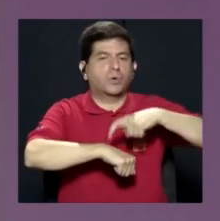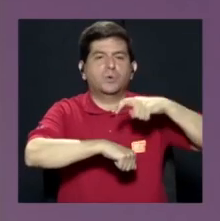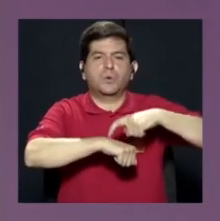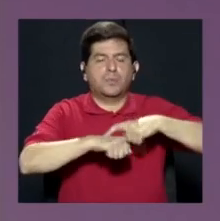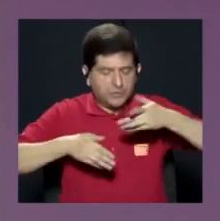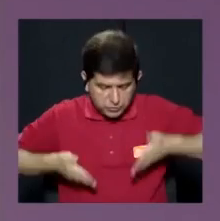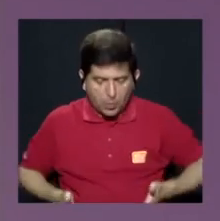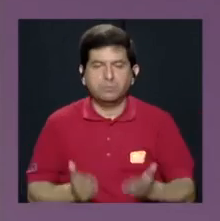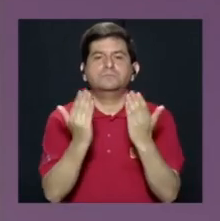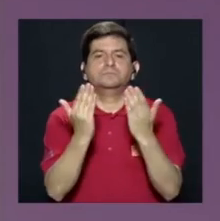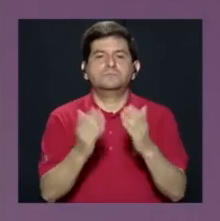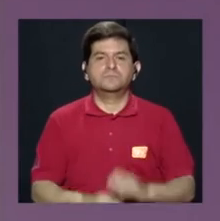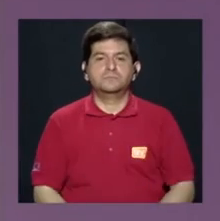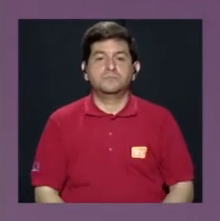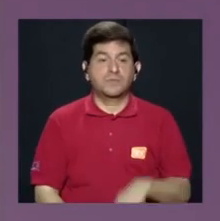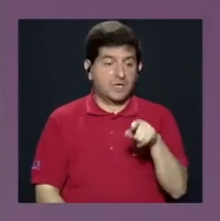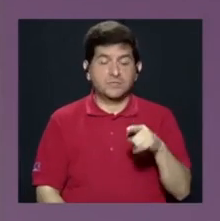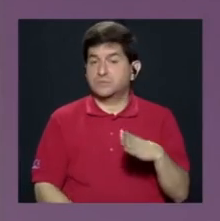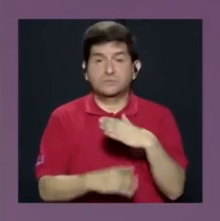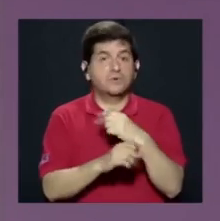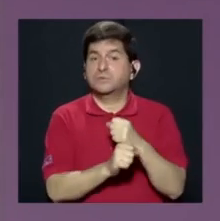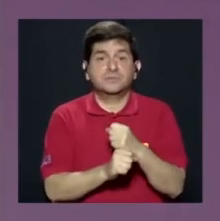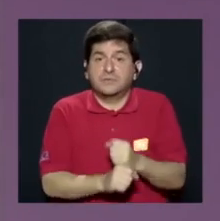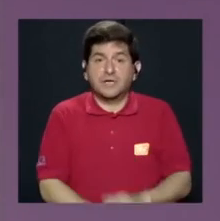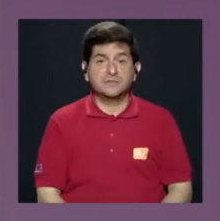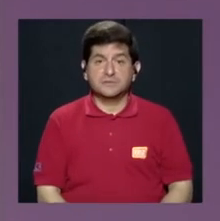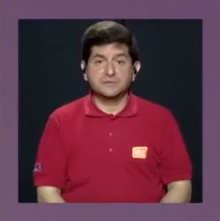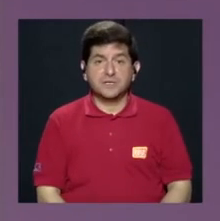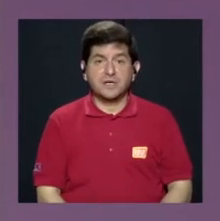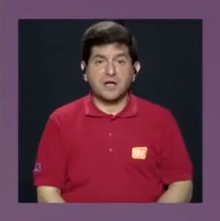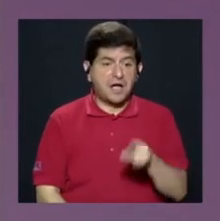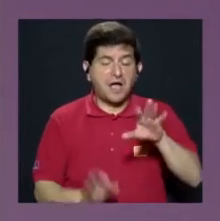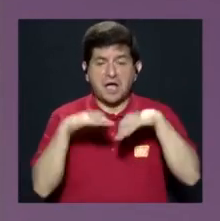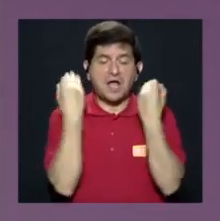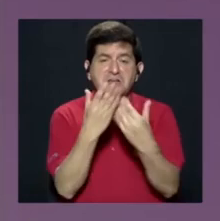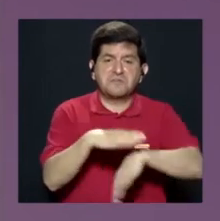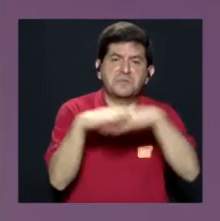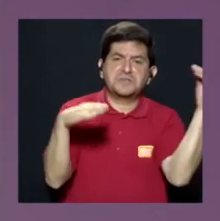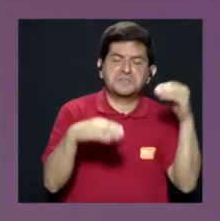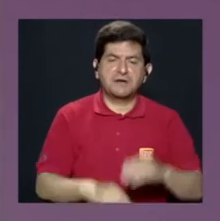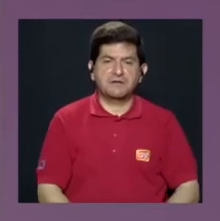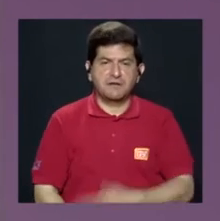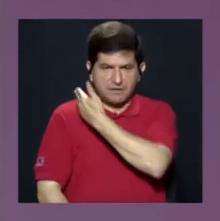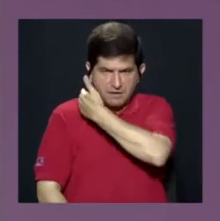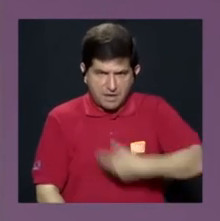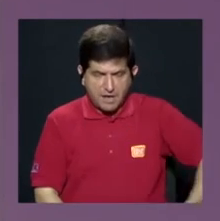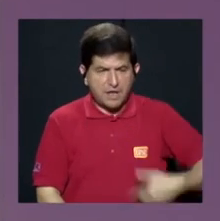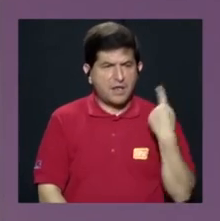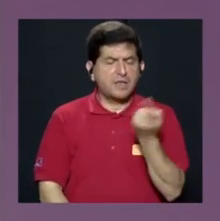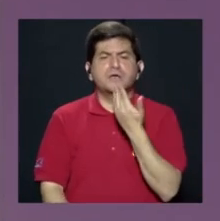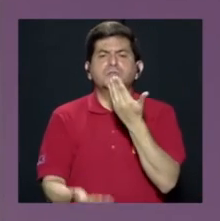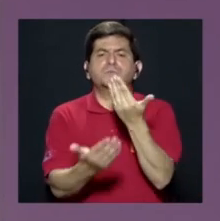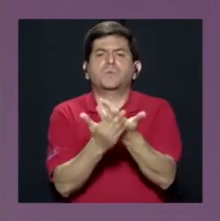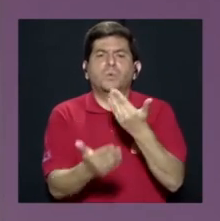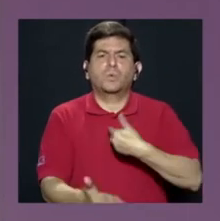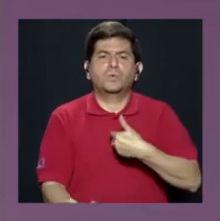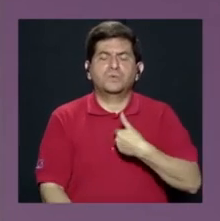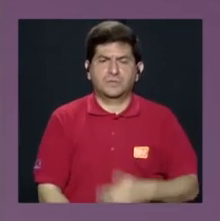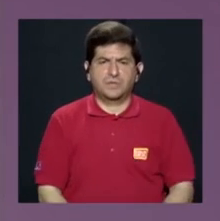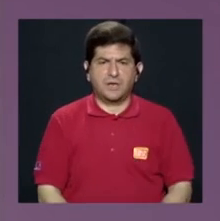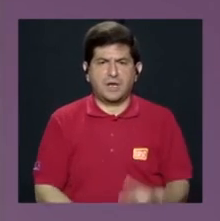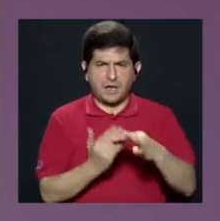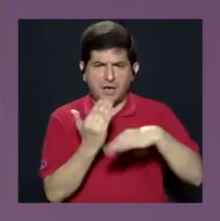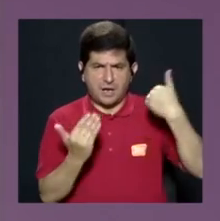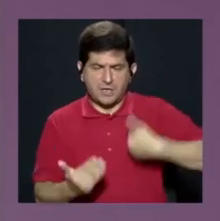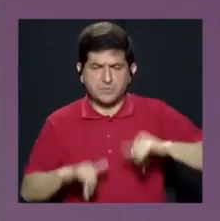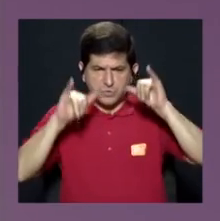en el parto, cosa que no se hace, porque no se hace, lo que hacen es sacar los familiares. En Heredia lo único bueno que tienen es que a los esposos